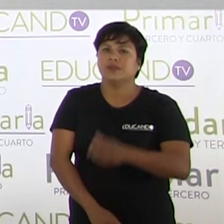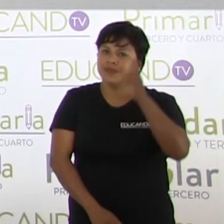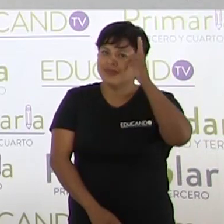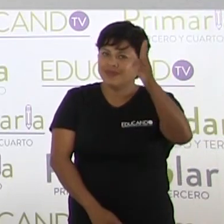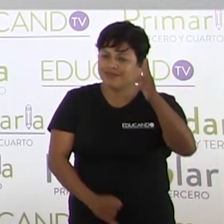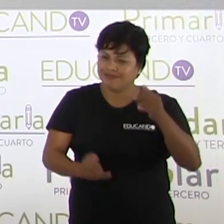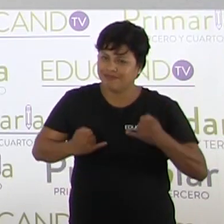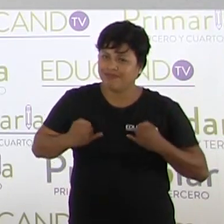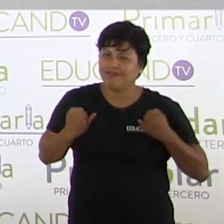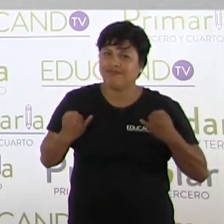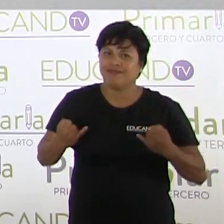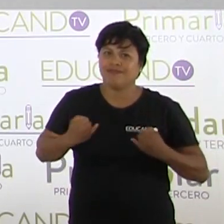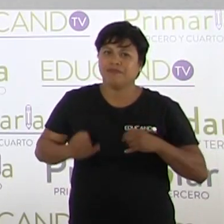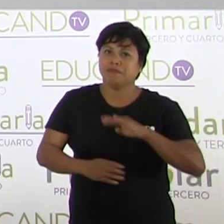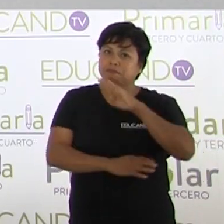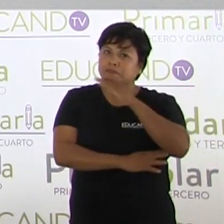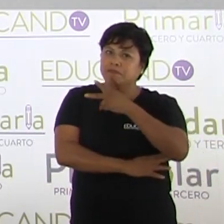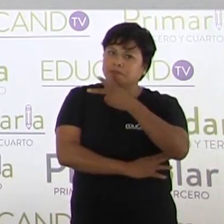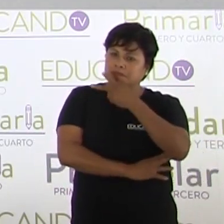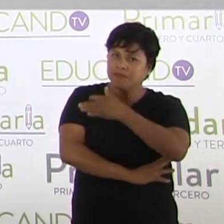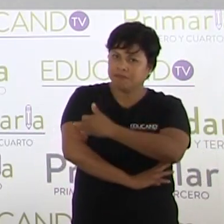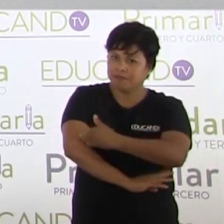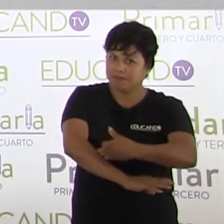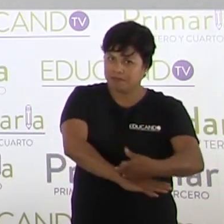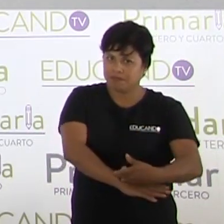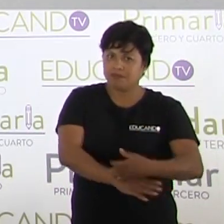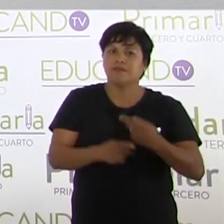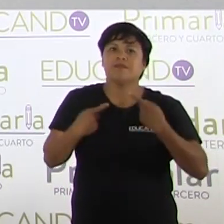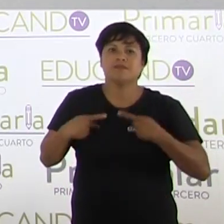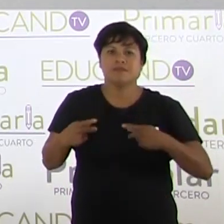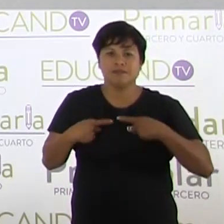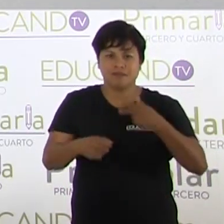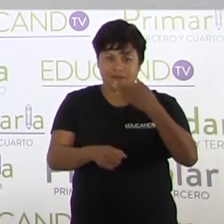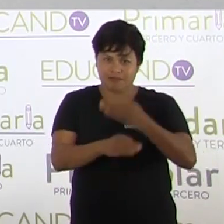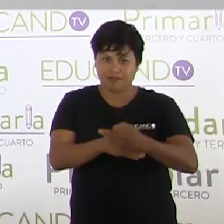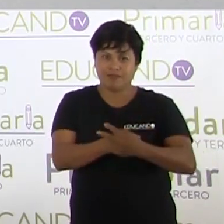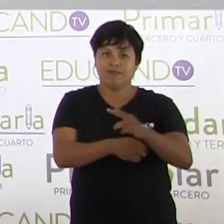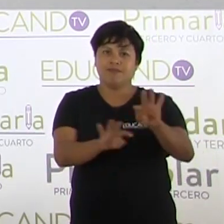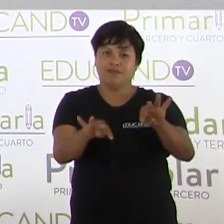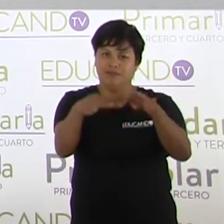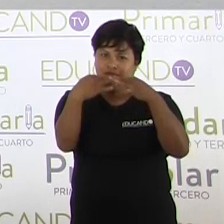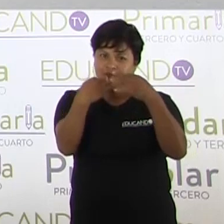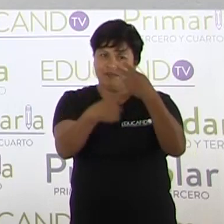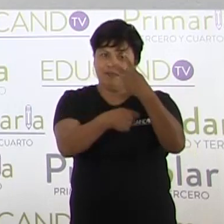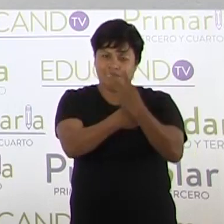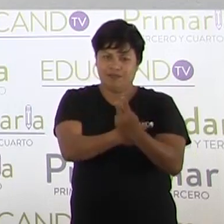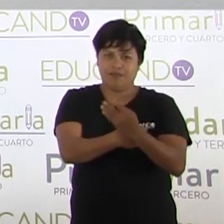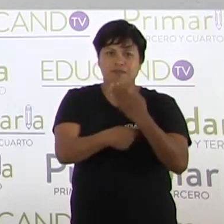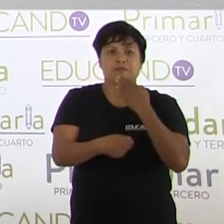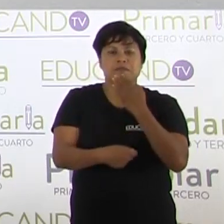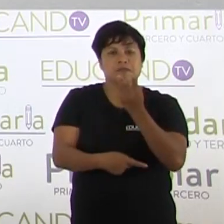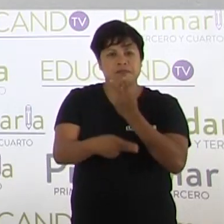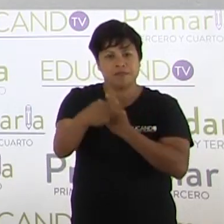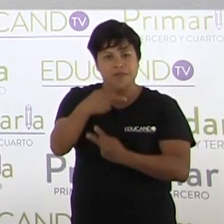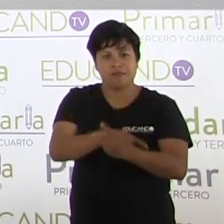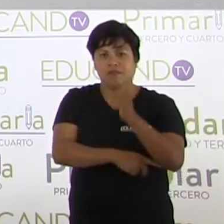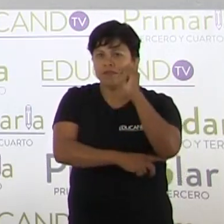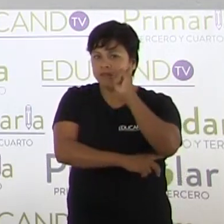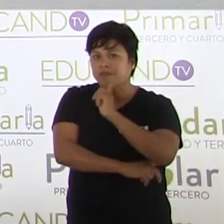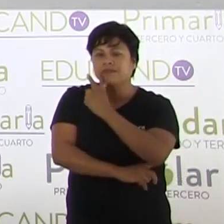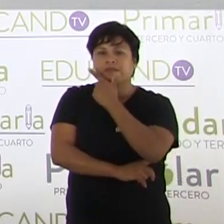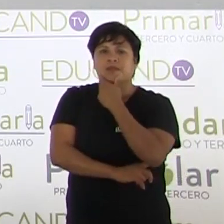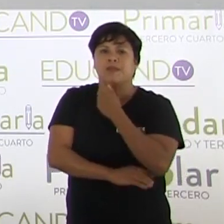Hola jóvenes, padres de familia y público que nos acompaña. Sean bienvenidas y